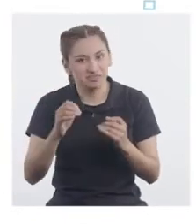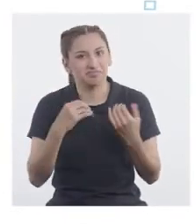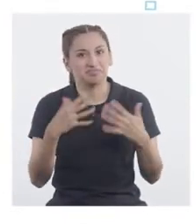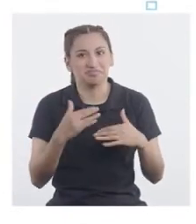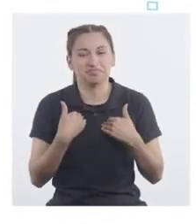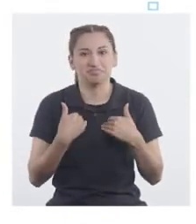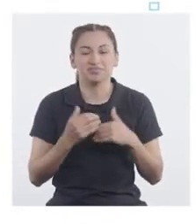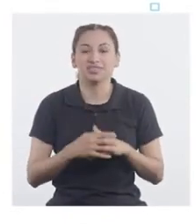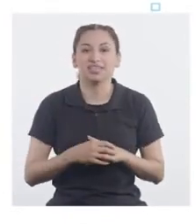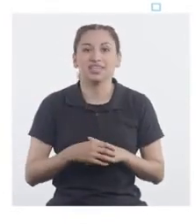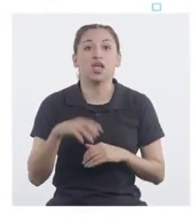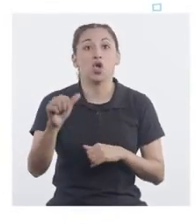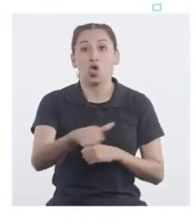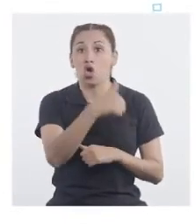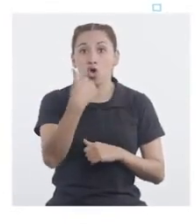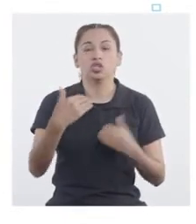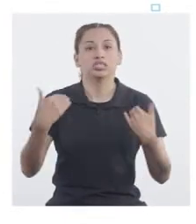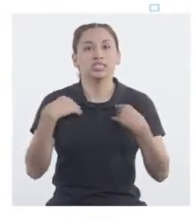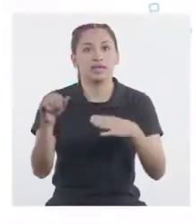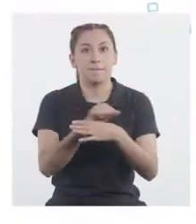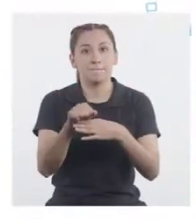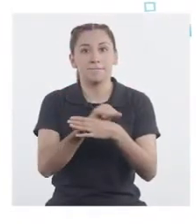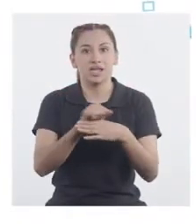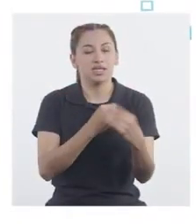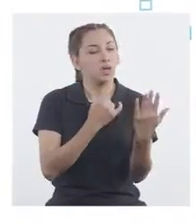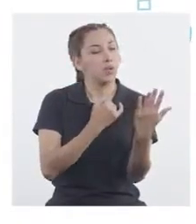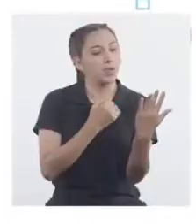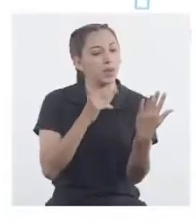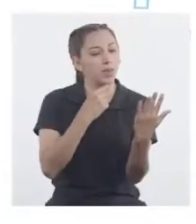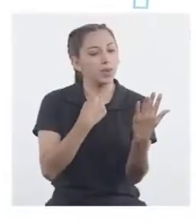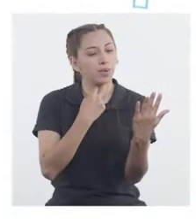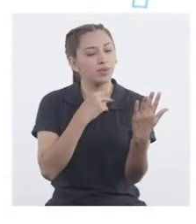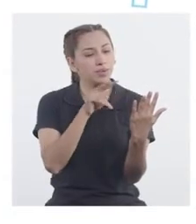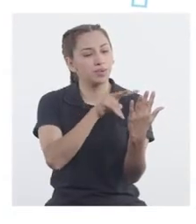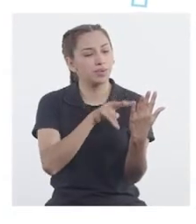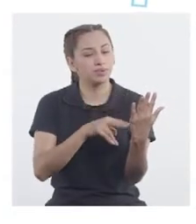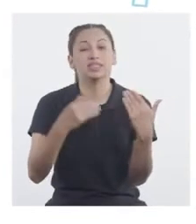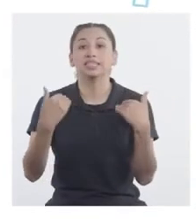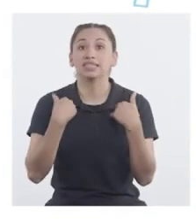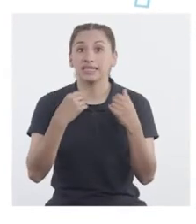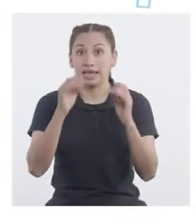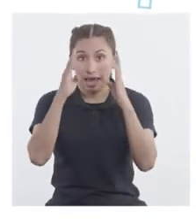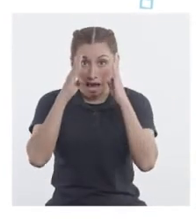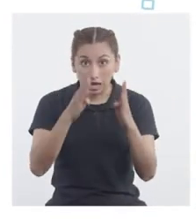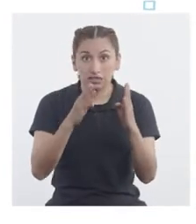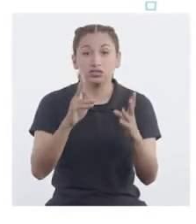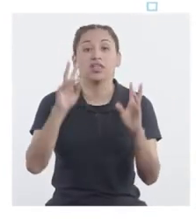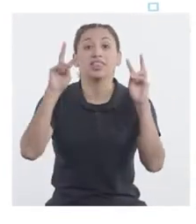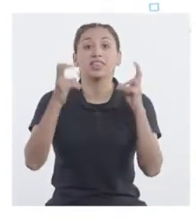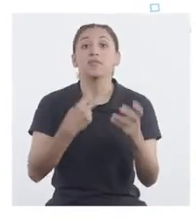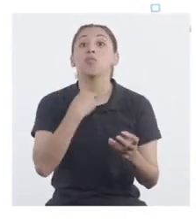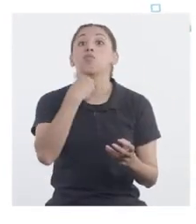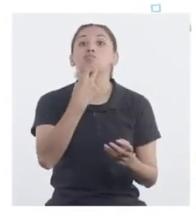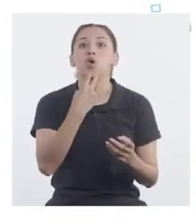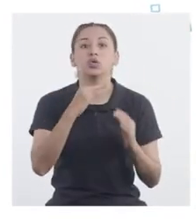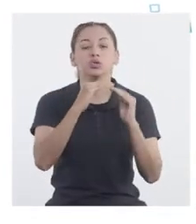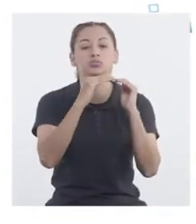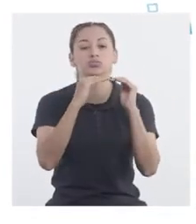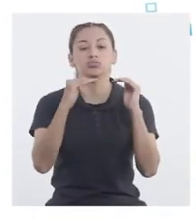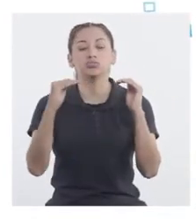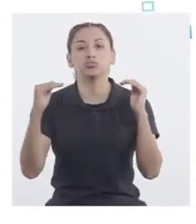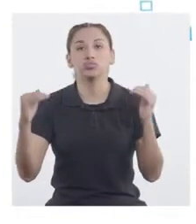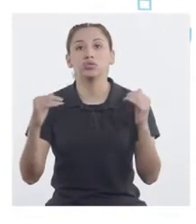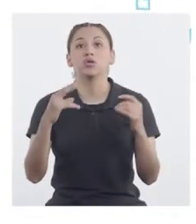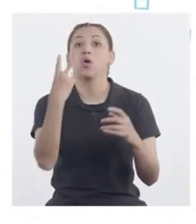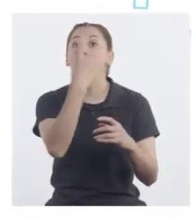paso. Otro paso importante es ensayar y grabar. Hay que prestar mucha atención a las características de la voz, como el